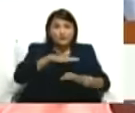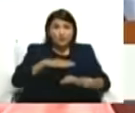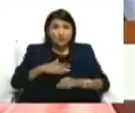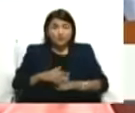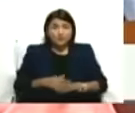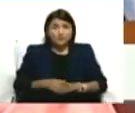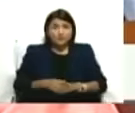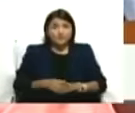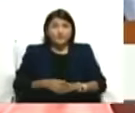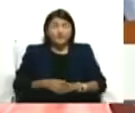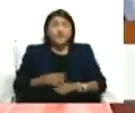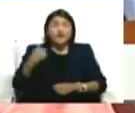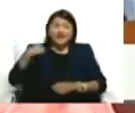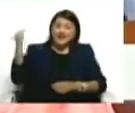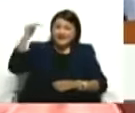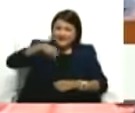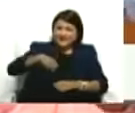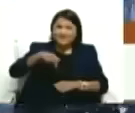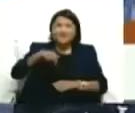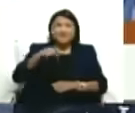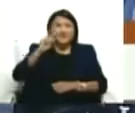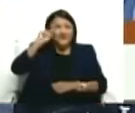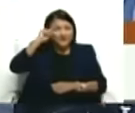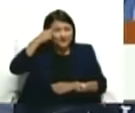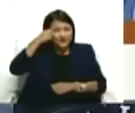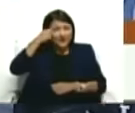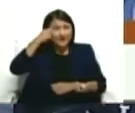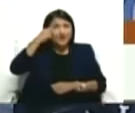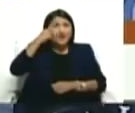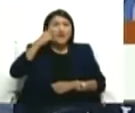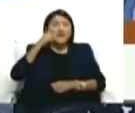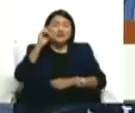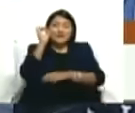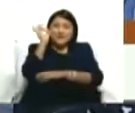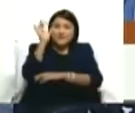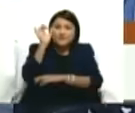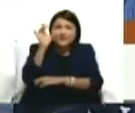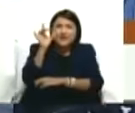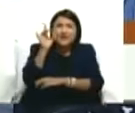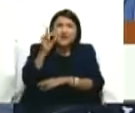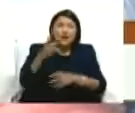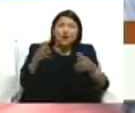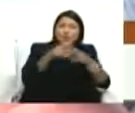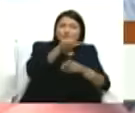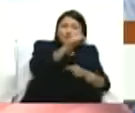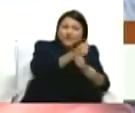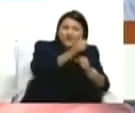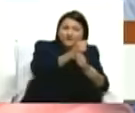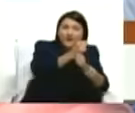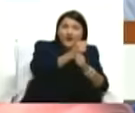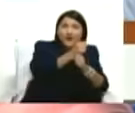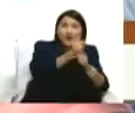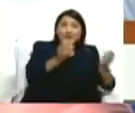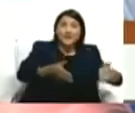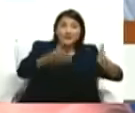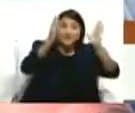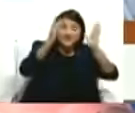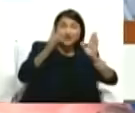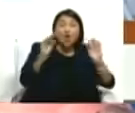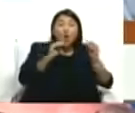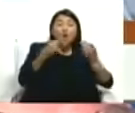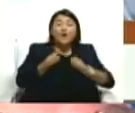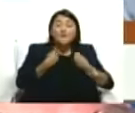veníamos, Sandra, recuerdo, a asambleas con el movimiento de inquilinos, con los conserjes, con